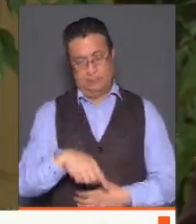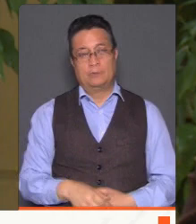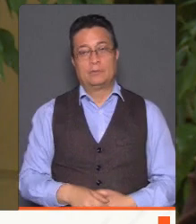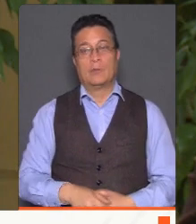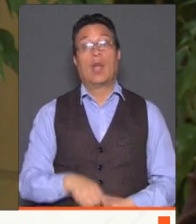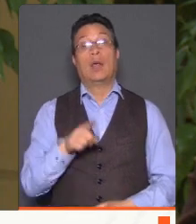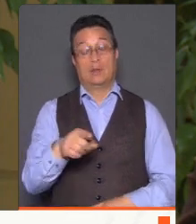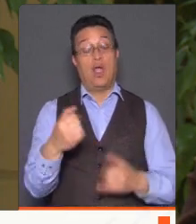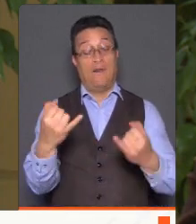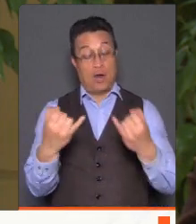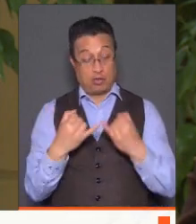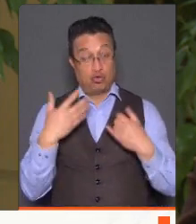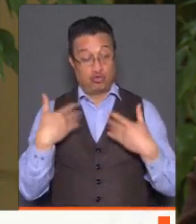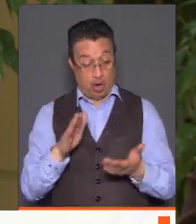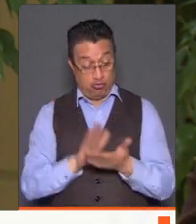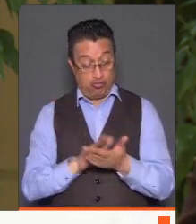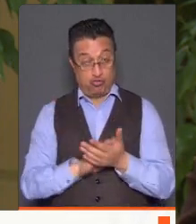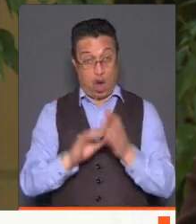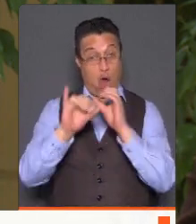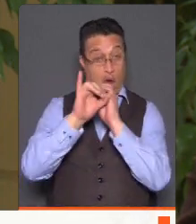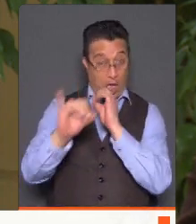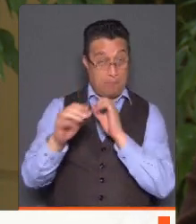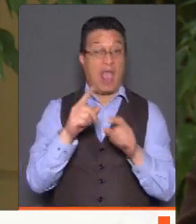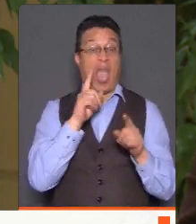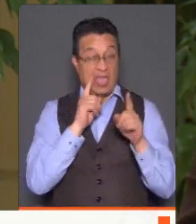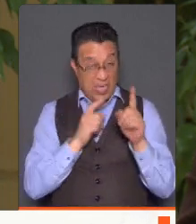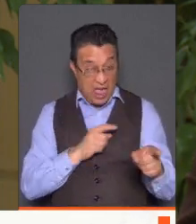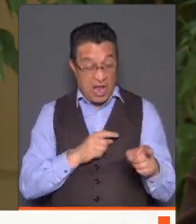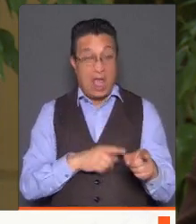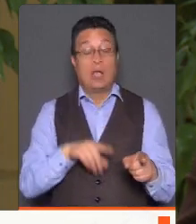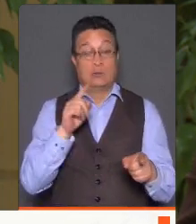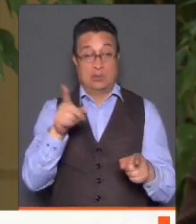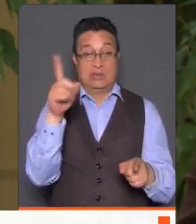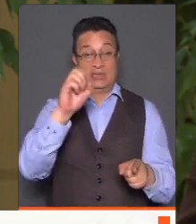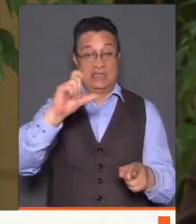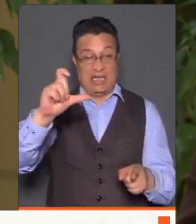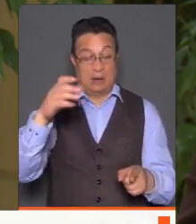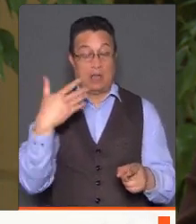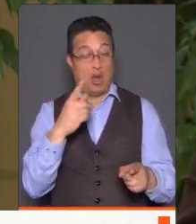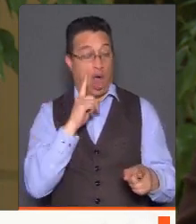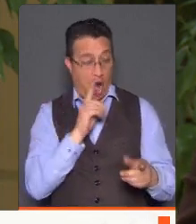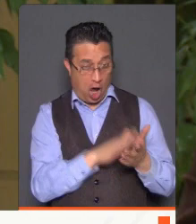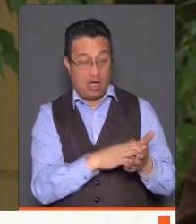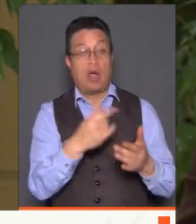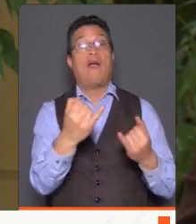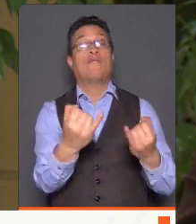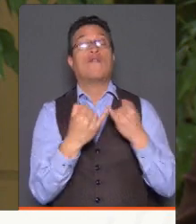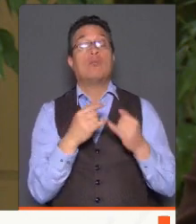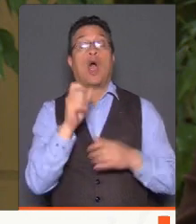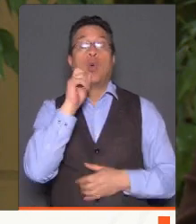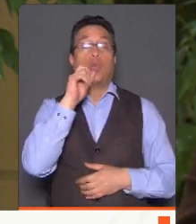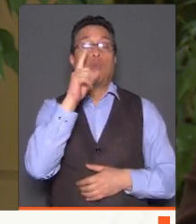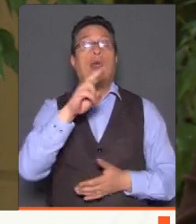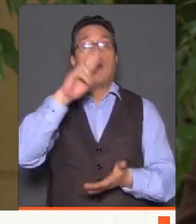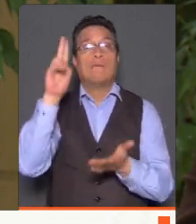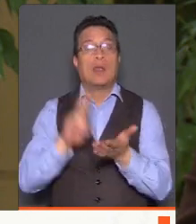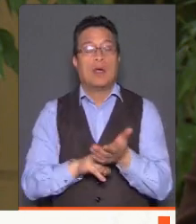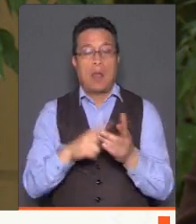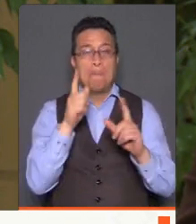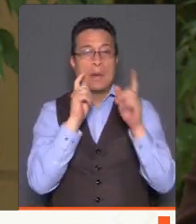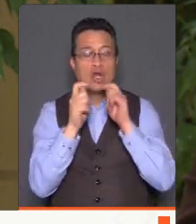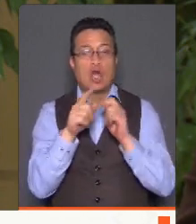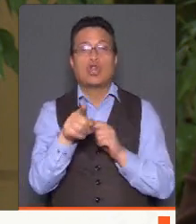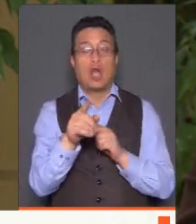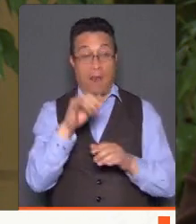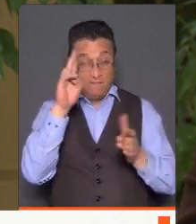está a la mano, que ya la tiene la ONEMI, que la tiene la SEC, que nos informen a todos cuál es el riesgo efectivo, porque si el riesgo es el que señala